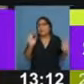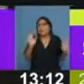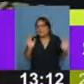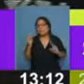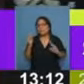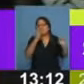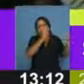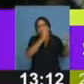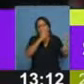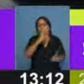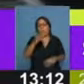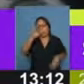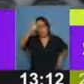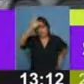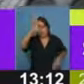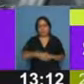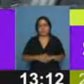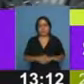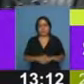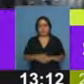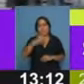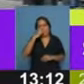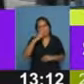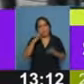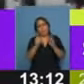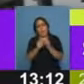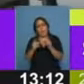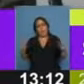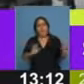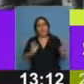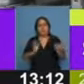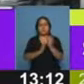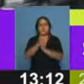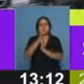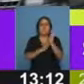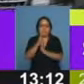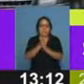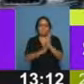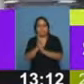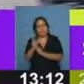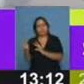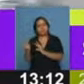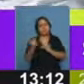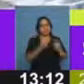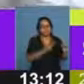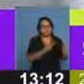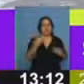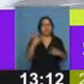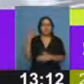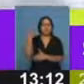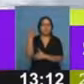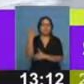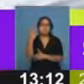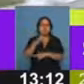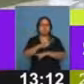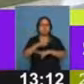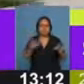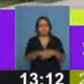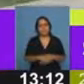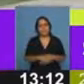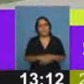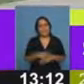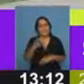llevarla el 28 de abril. Y bueno, a lo largo del año también nos ha pedido San Pedro ir para allá y vamos a seguir haciendo las campañas. Bueno, te felicitamos porque